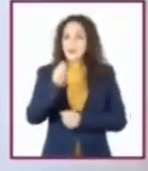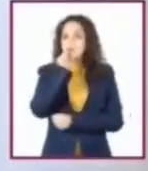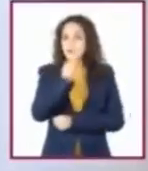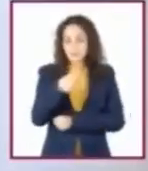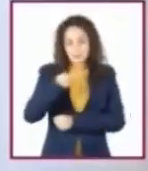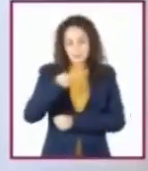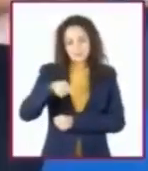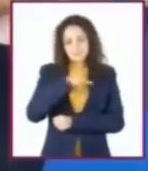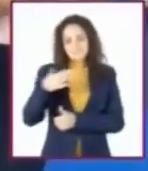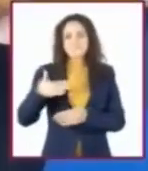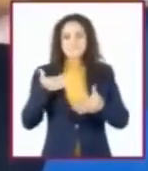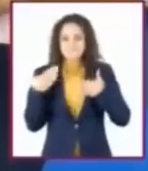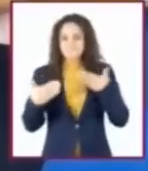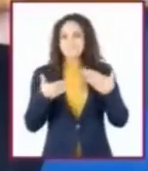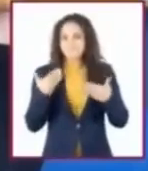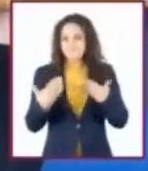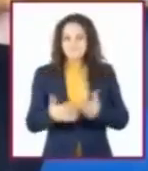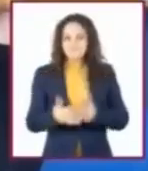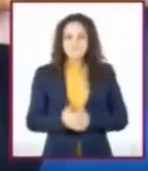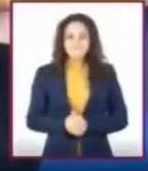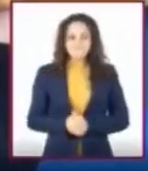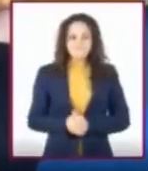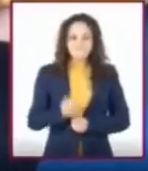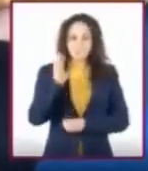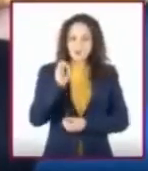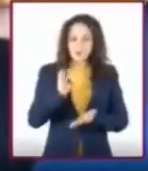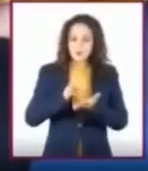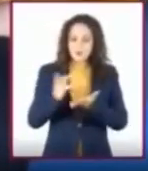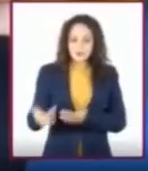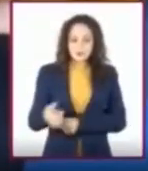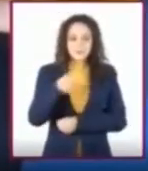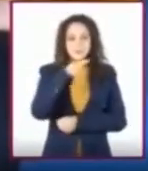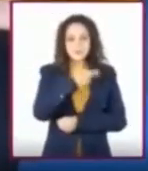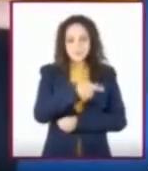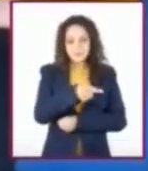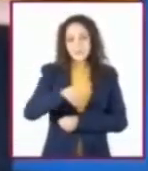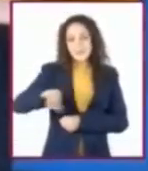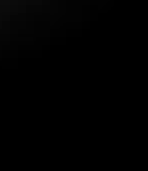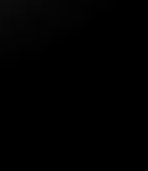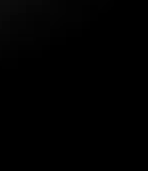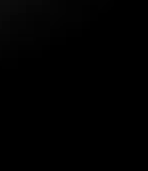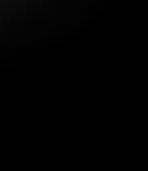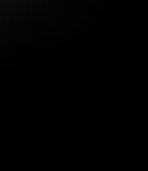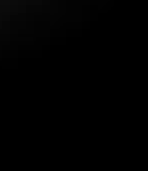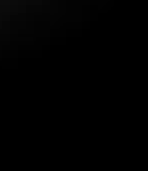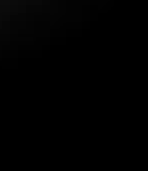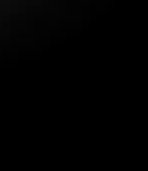fue para nosotros. Gracias por su interés y valiosas opiniones.